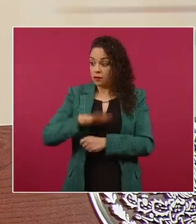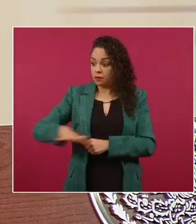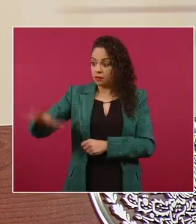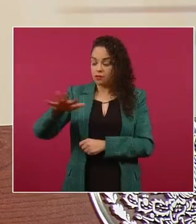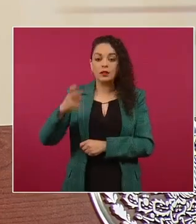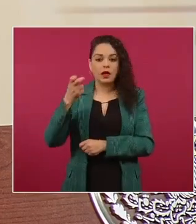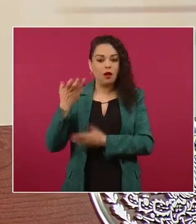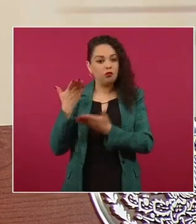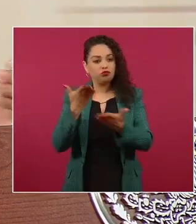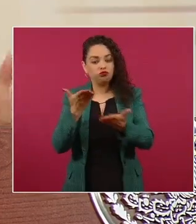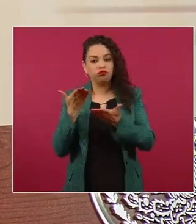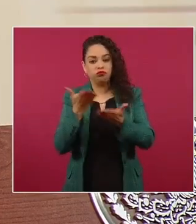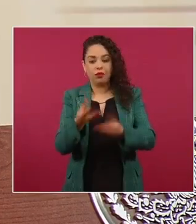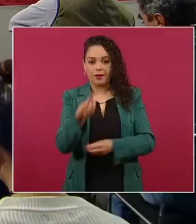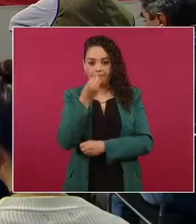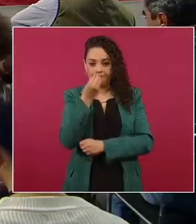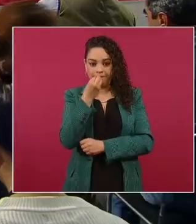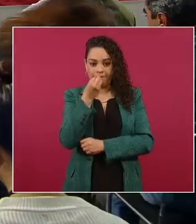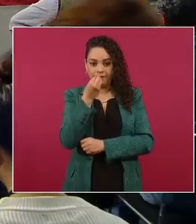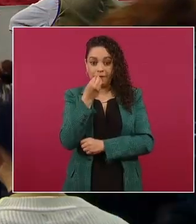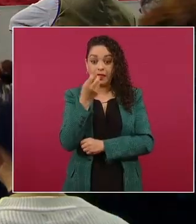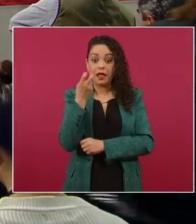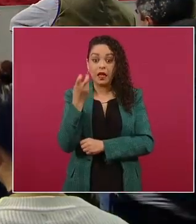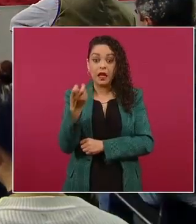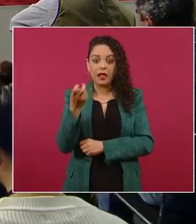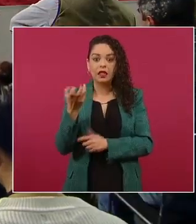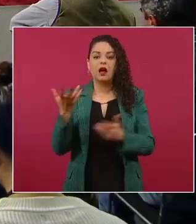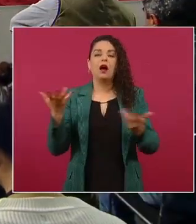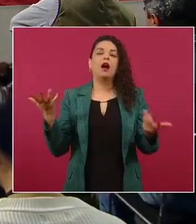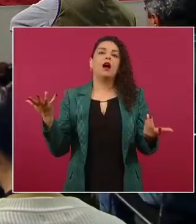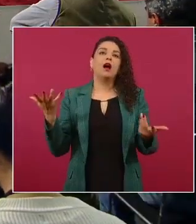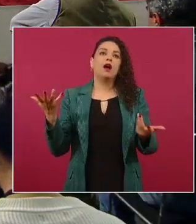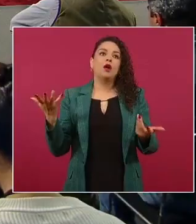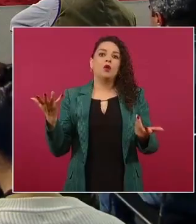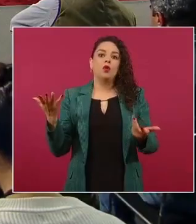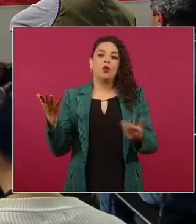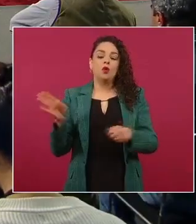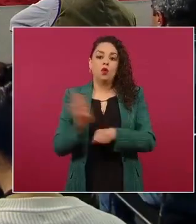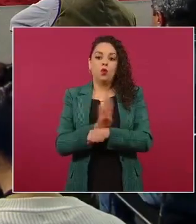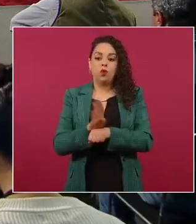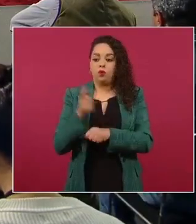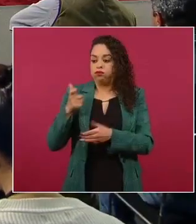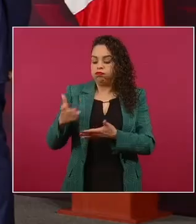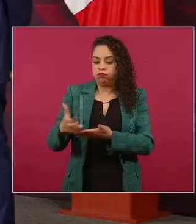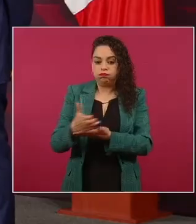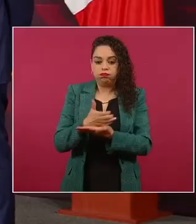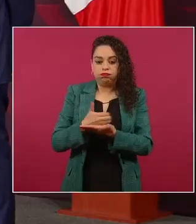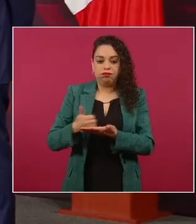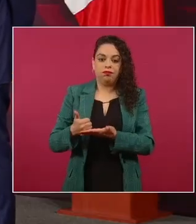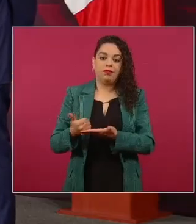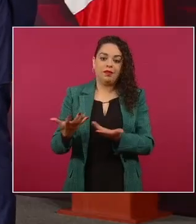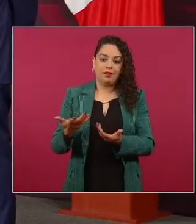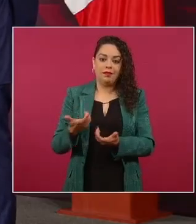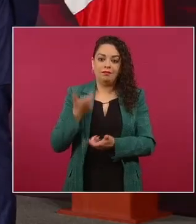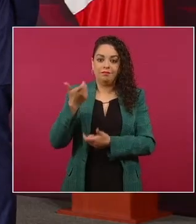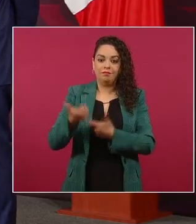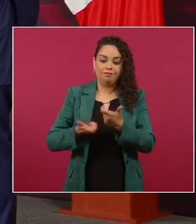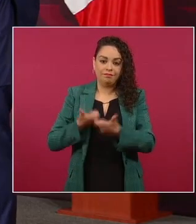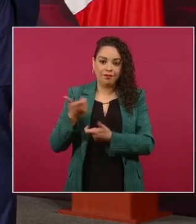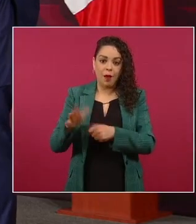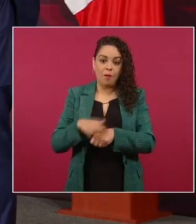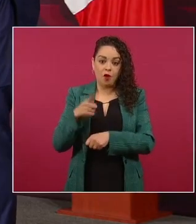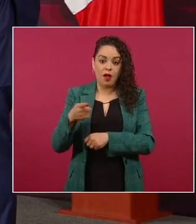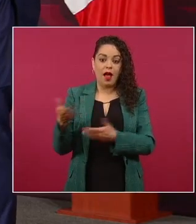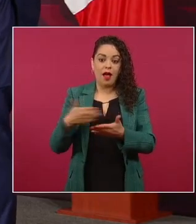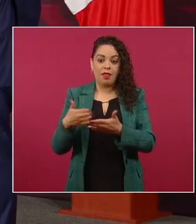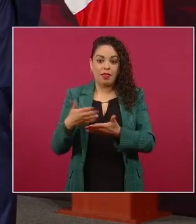servicio y que eso ha implementado ahorita un ingreso. Ahora están preocupados porque dice ahora que ya van a terminar